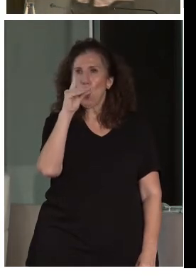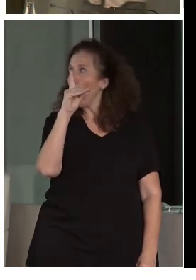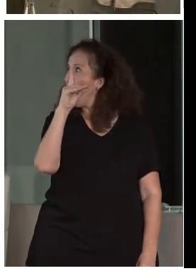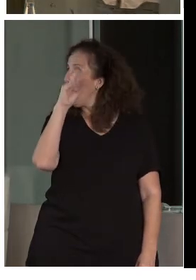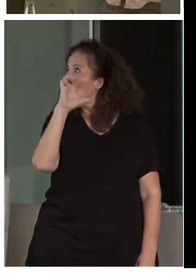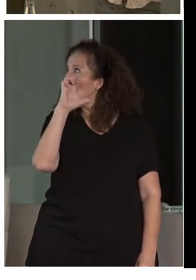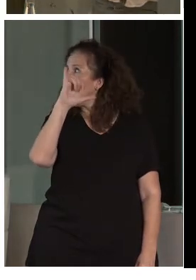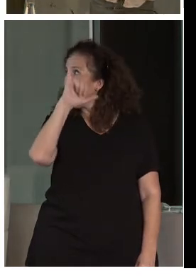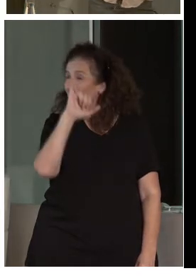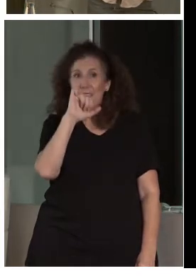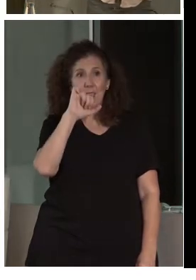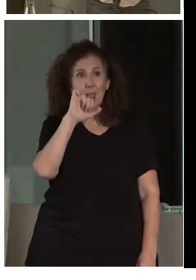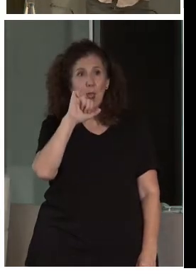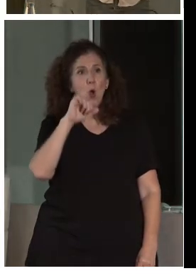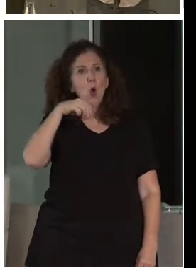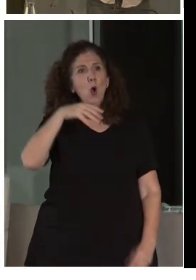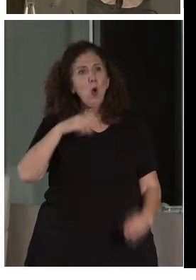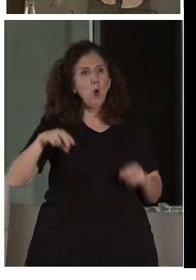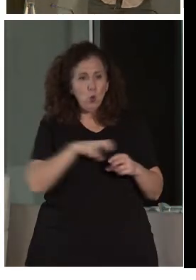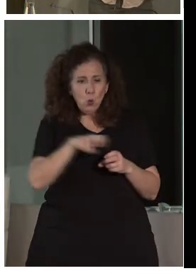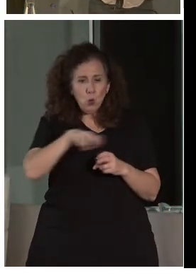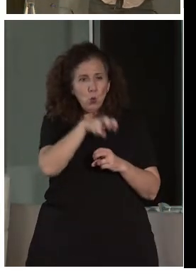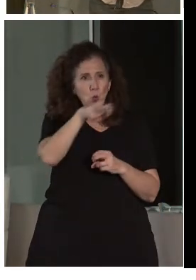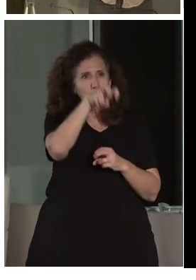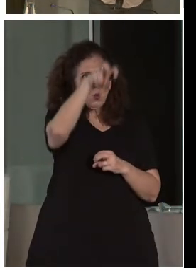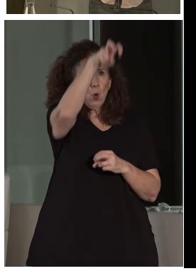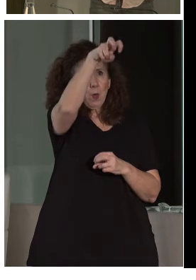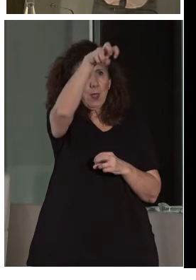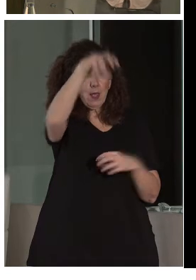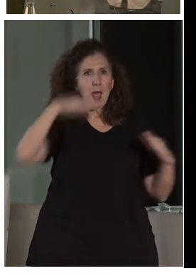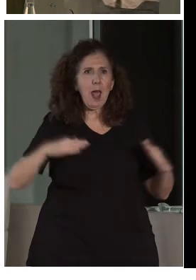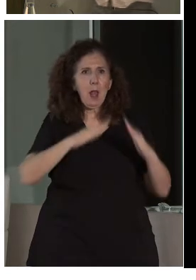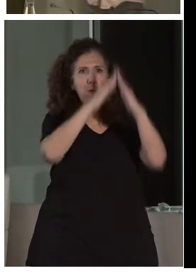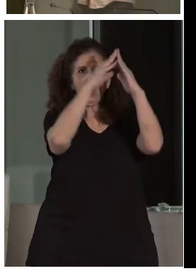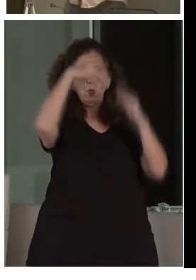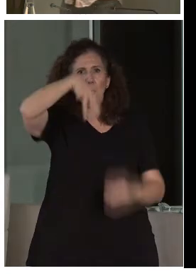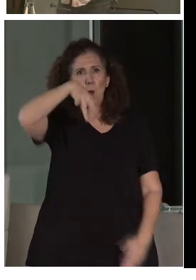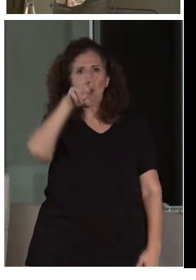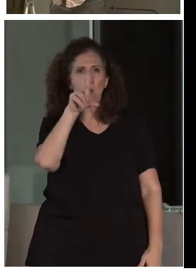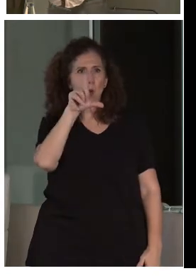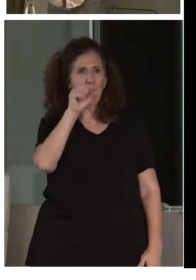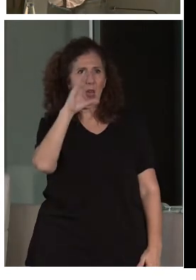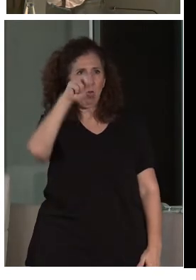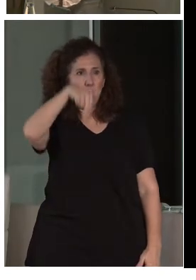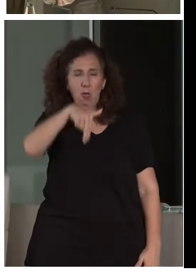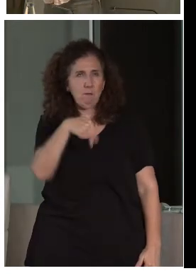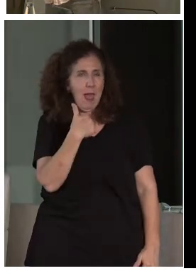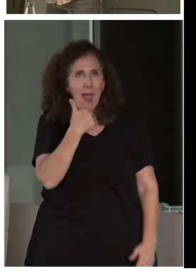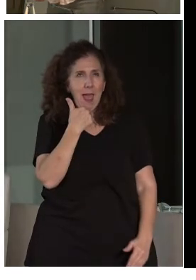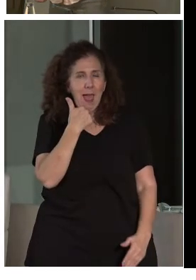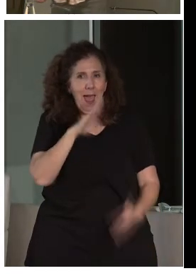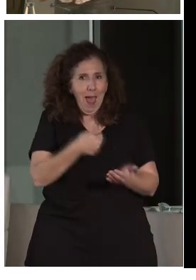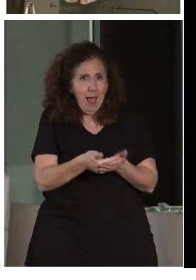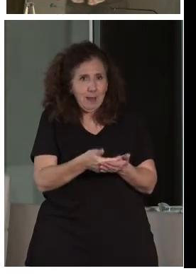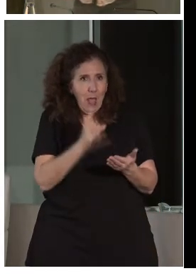del Mulhacén, subir al Mulhacén con personas con discapacidad. Yo creo que eso es algo completamente impensable antes de conocer esto,